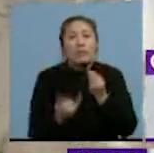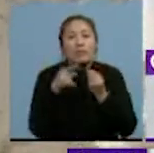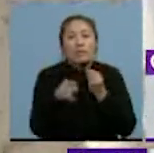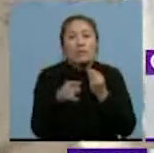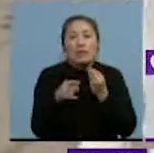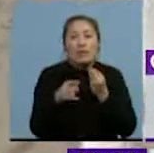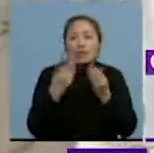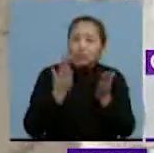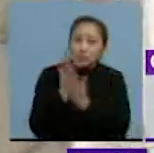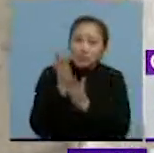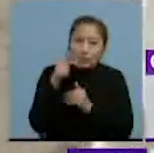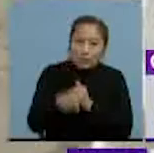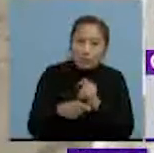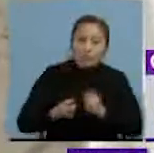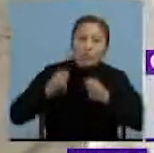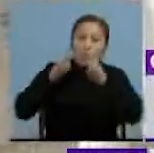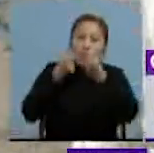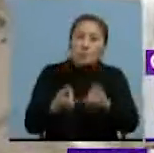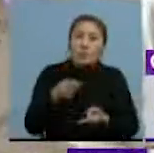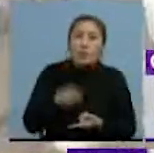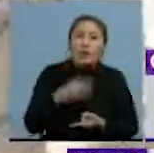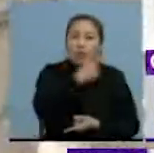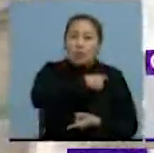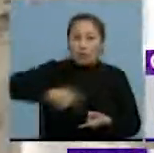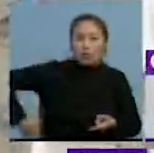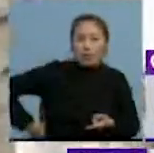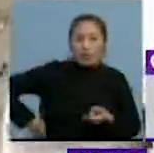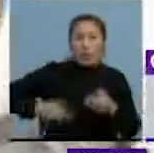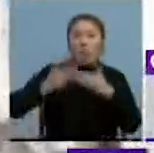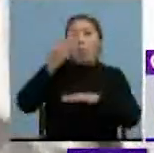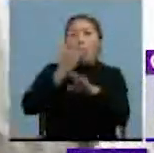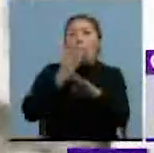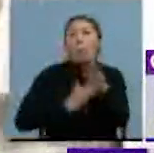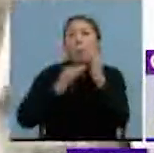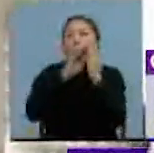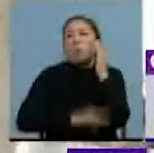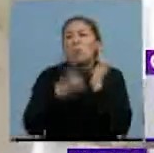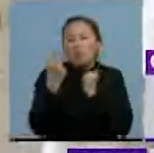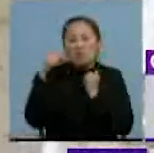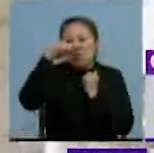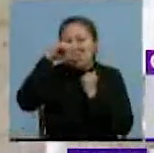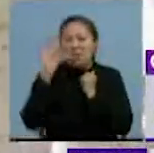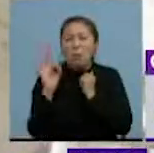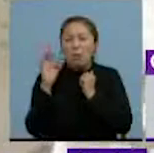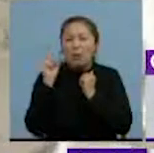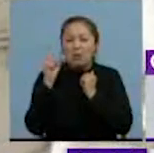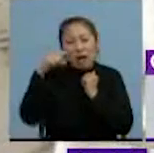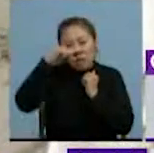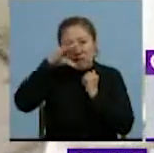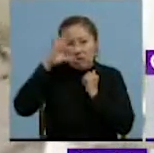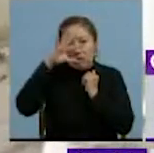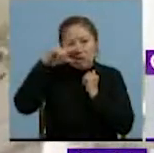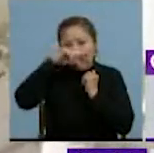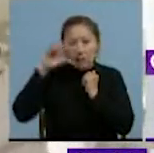se mantiene el aporte del gobierno de la provincia de menos de 7 pesos diarios por chico y el atraso son de